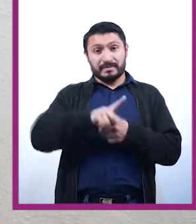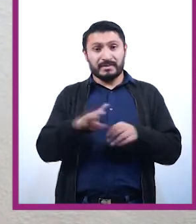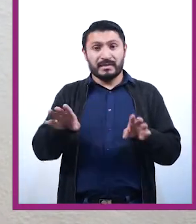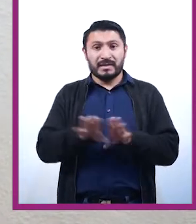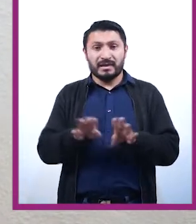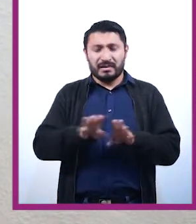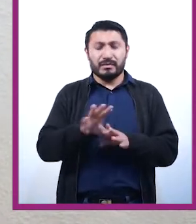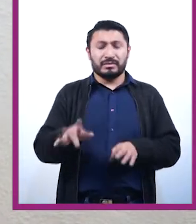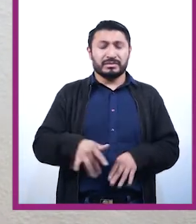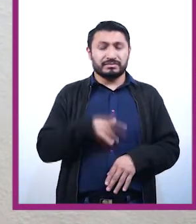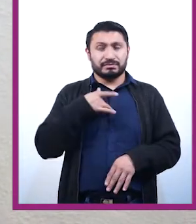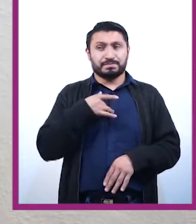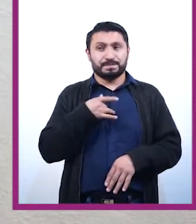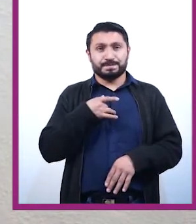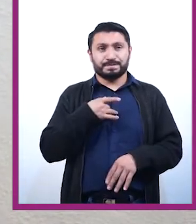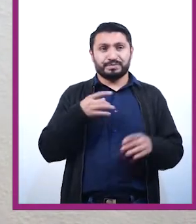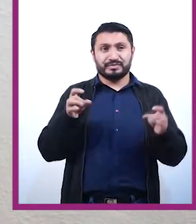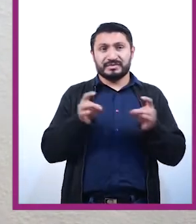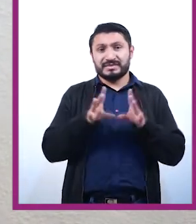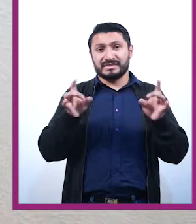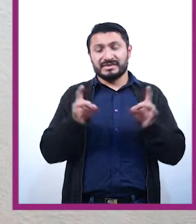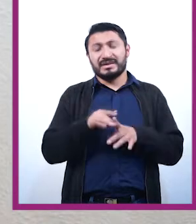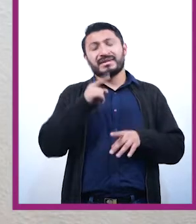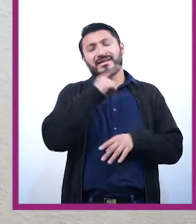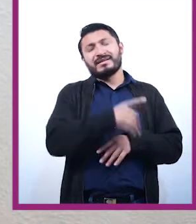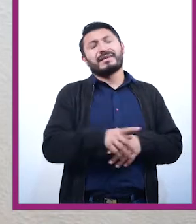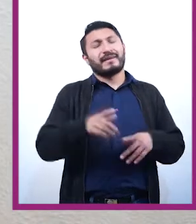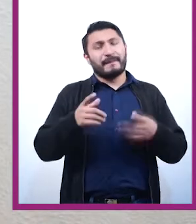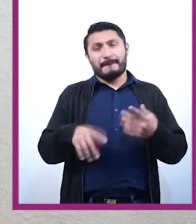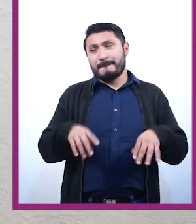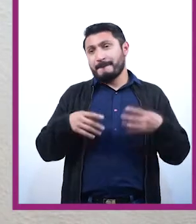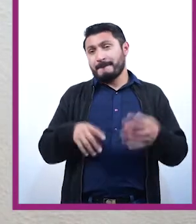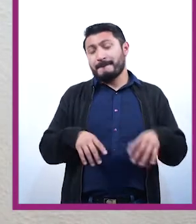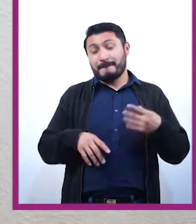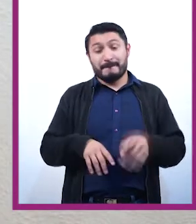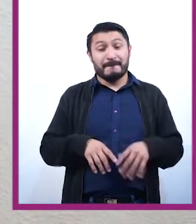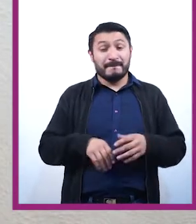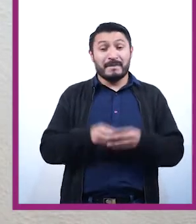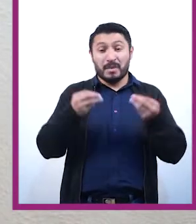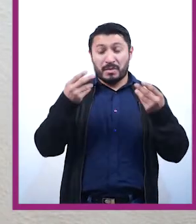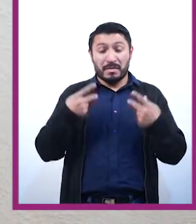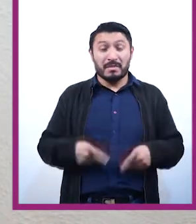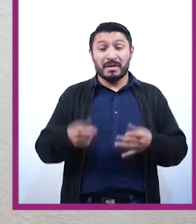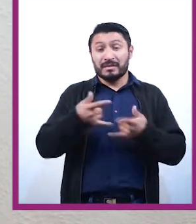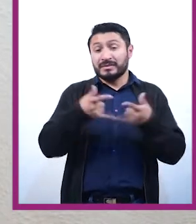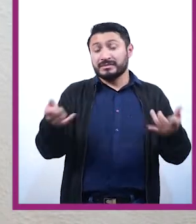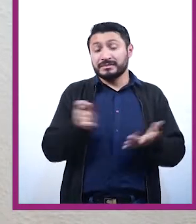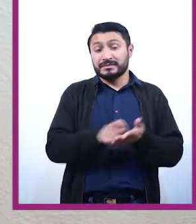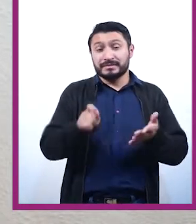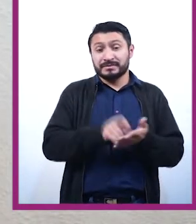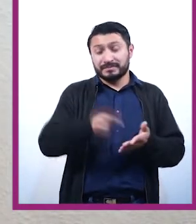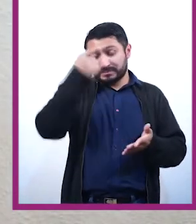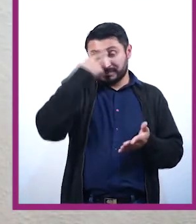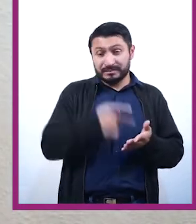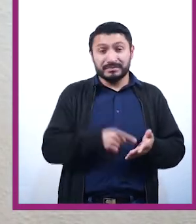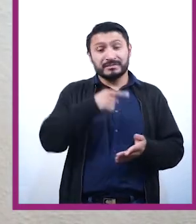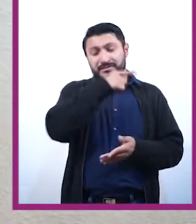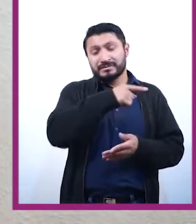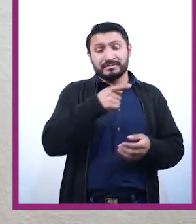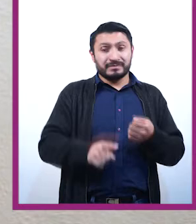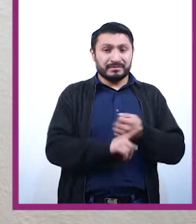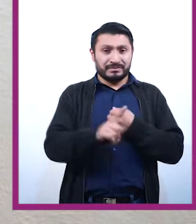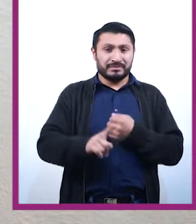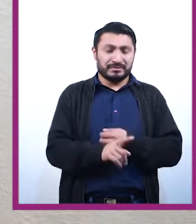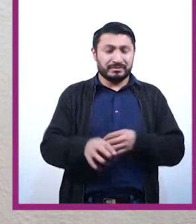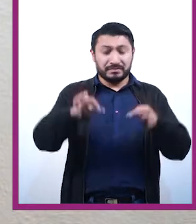Europa comenzaron a sentir los efectos de la debacle económica, a tal grado que muchos historiadores consideran que la crisis del 29 fue un